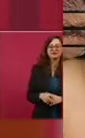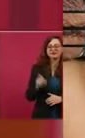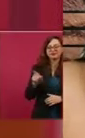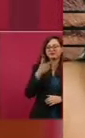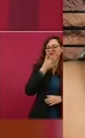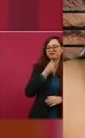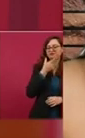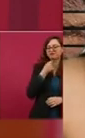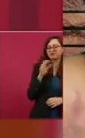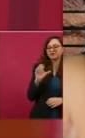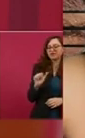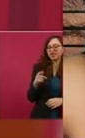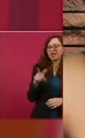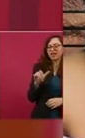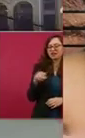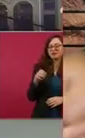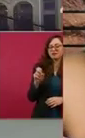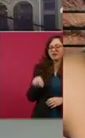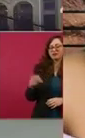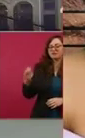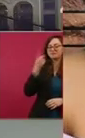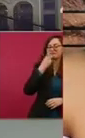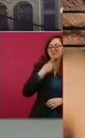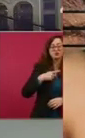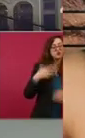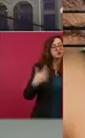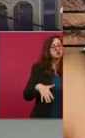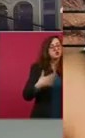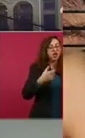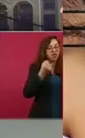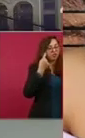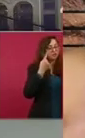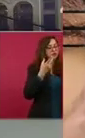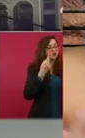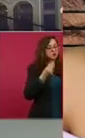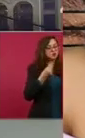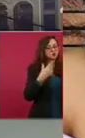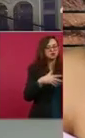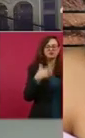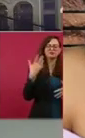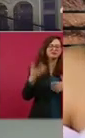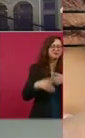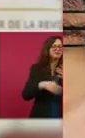gobierno mexicano para que la afición esté cuidada y protegida y se pueda llevar